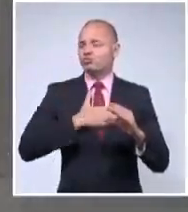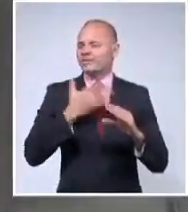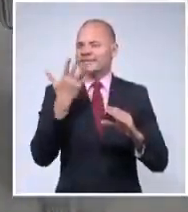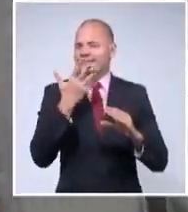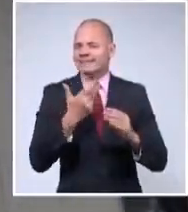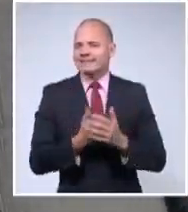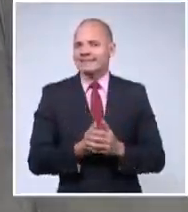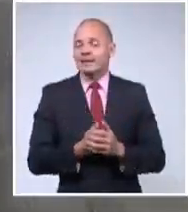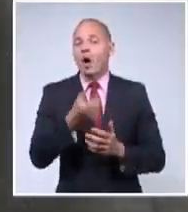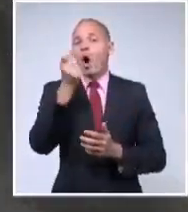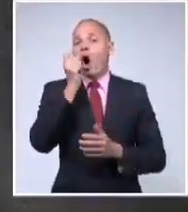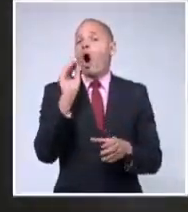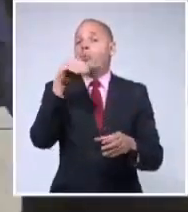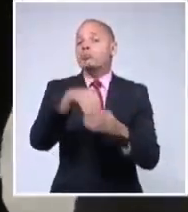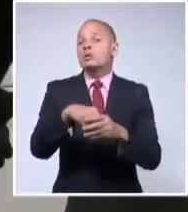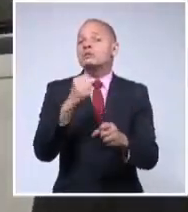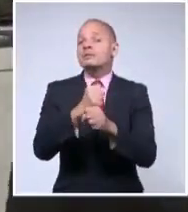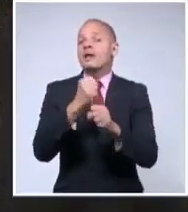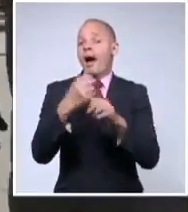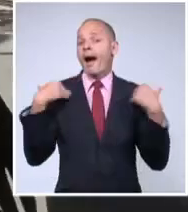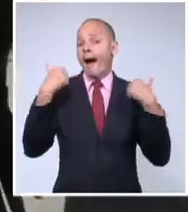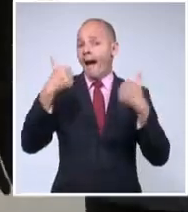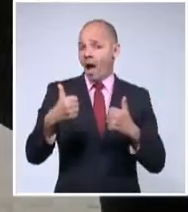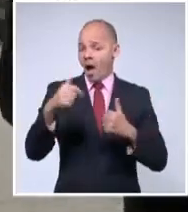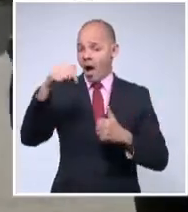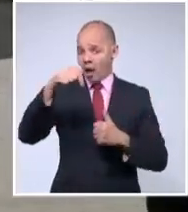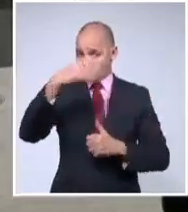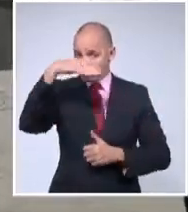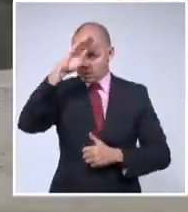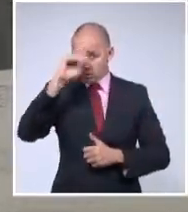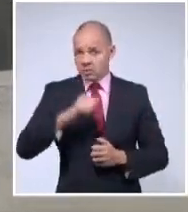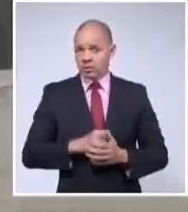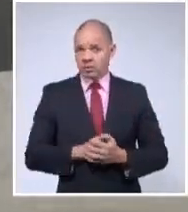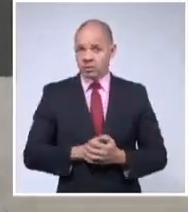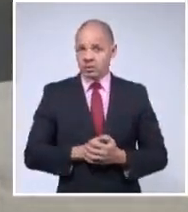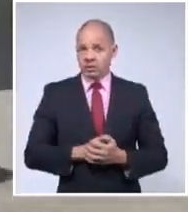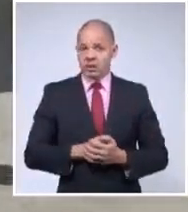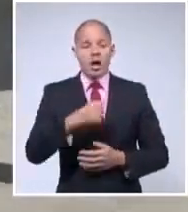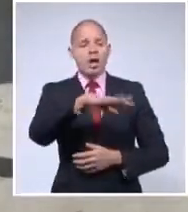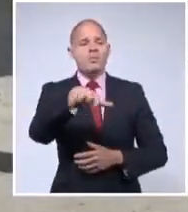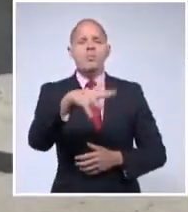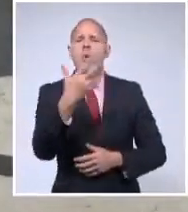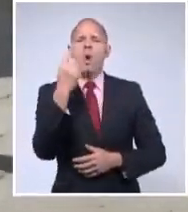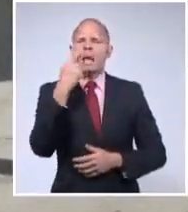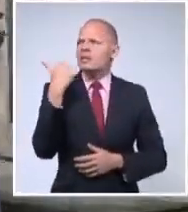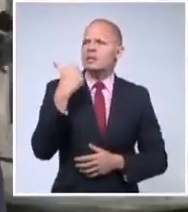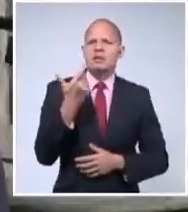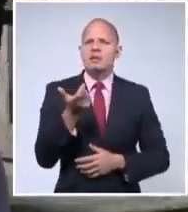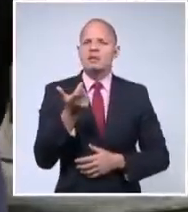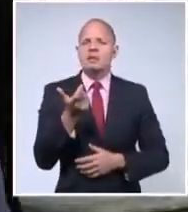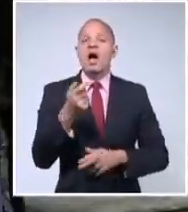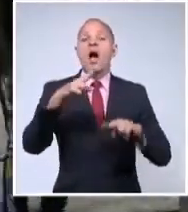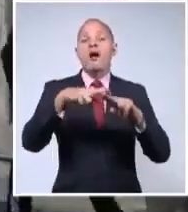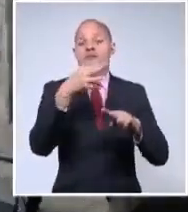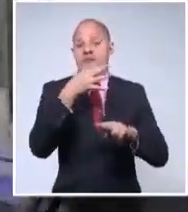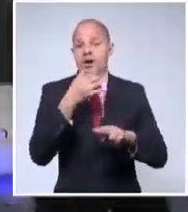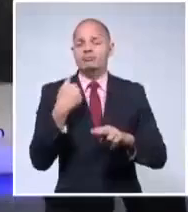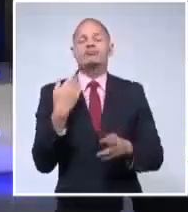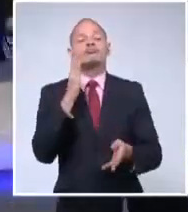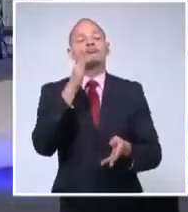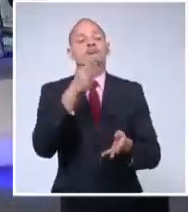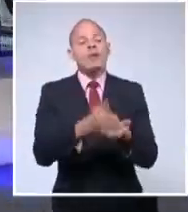del máximo representante del gobierno de los Estados Unidos en Cuba, y ese es el barrio de San Isidro. Y efectivamente está llegando hasta el